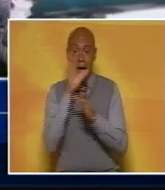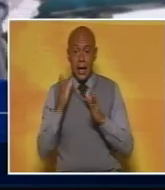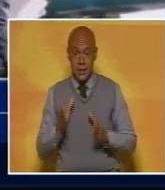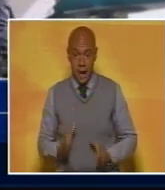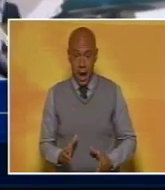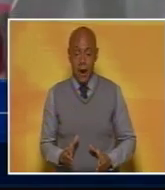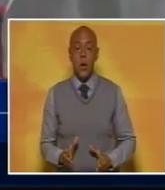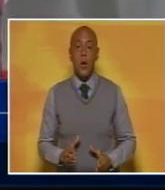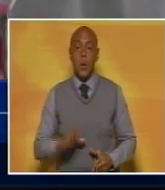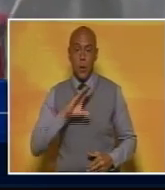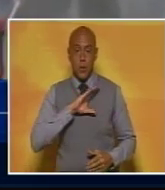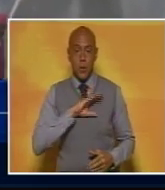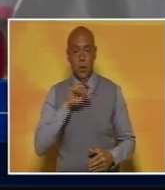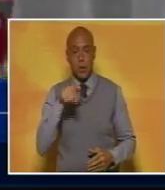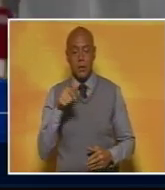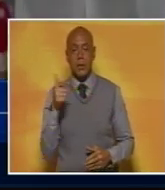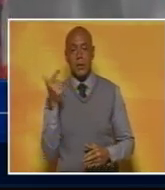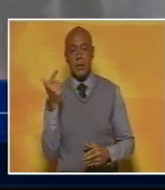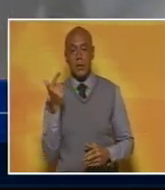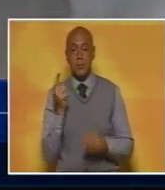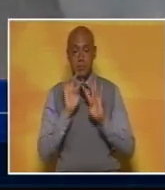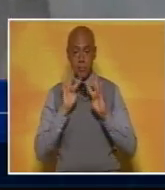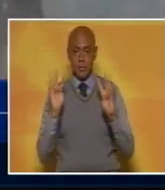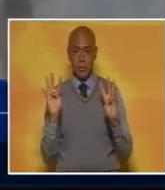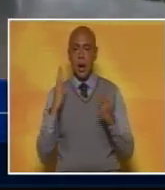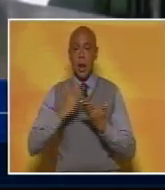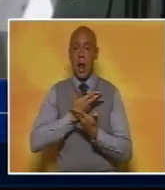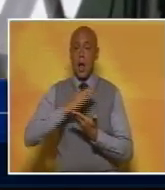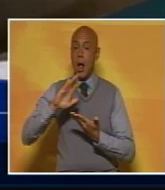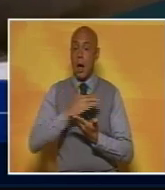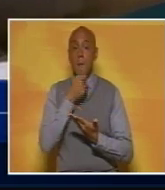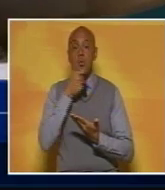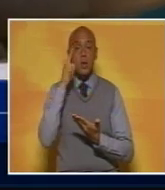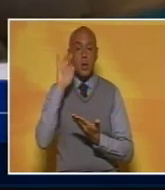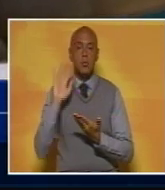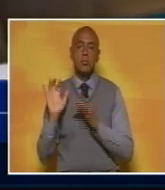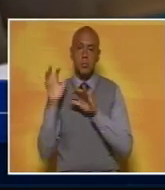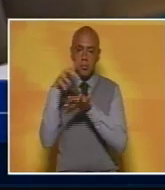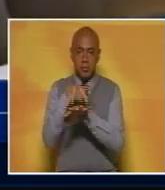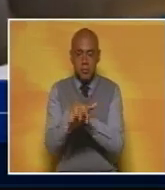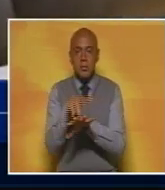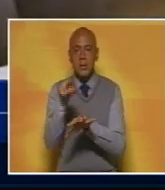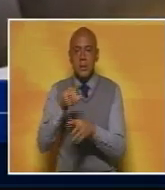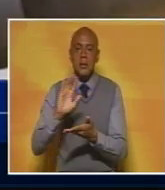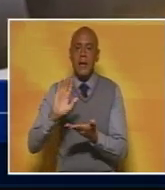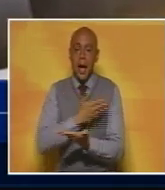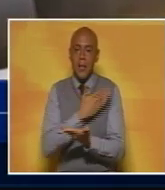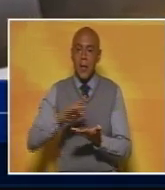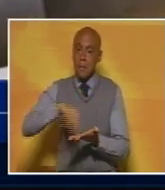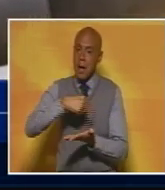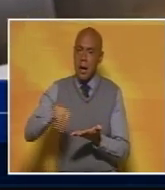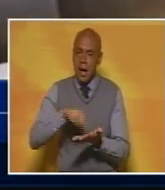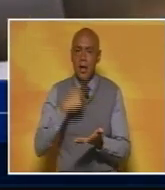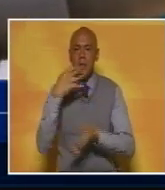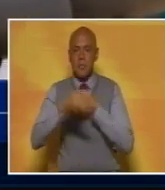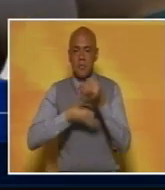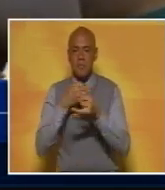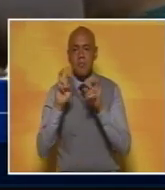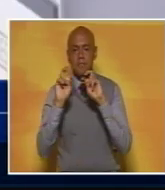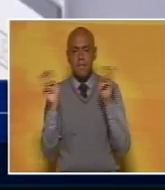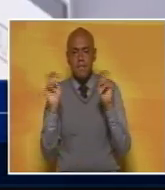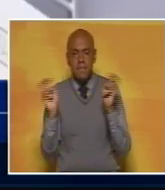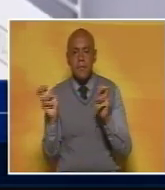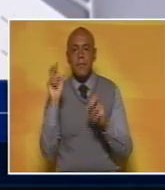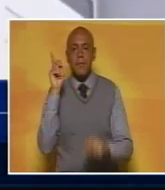forman parte de su último disco. Una experiencia muy divertida que les permitió cantar, bailar y hablar sobre los momentos más